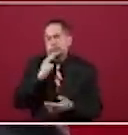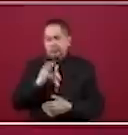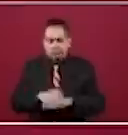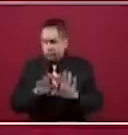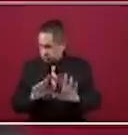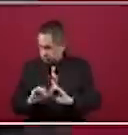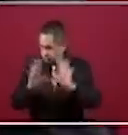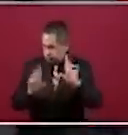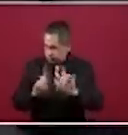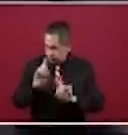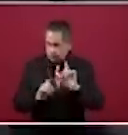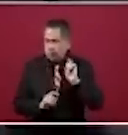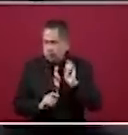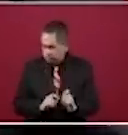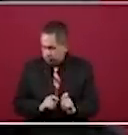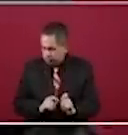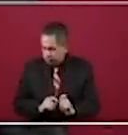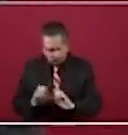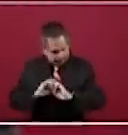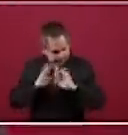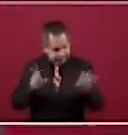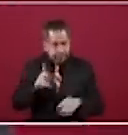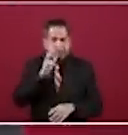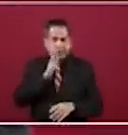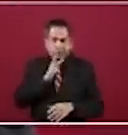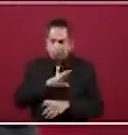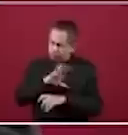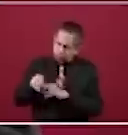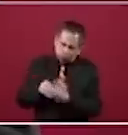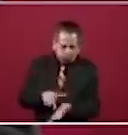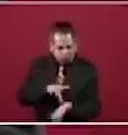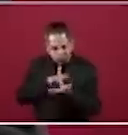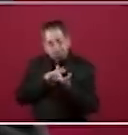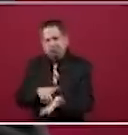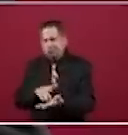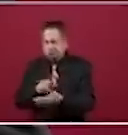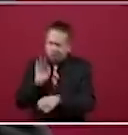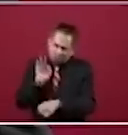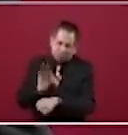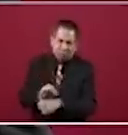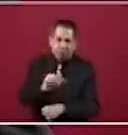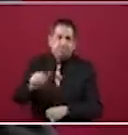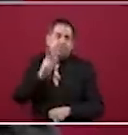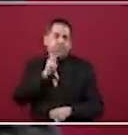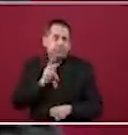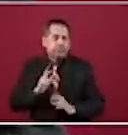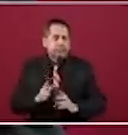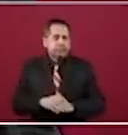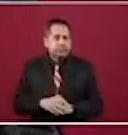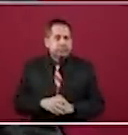duda es de que Pemex tiene todo nuestro respaldo. Yo